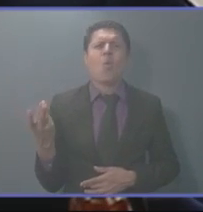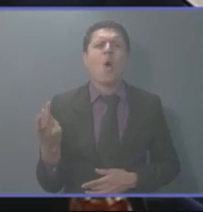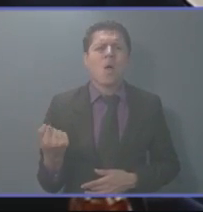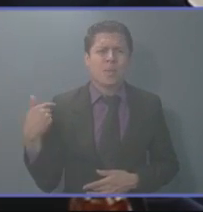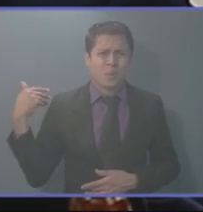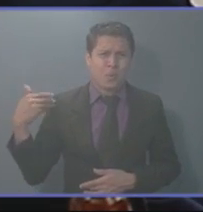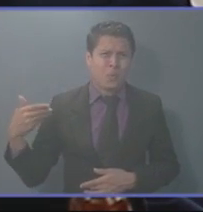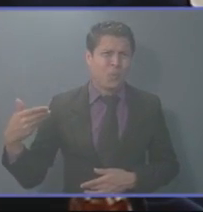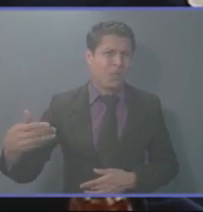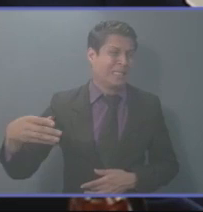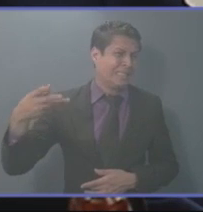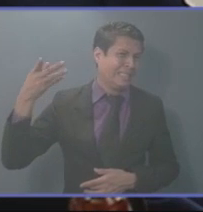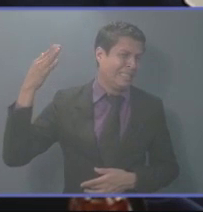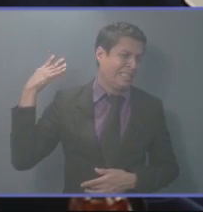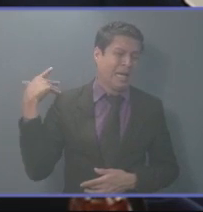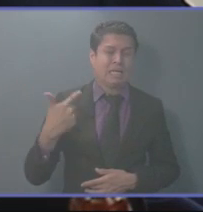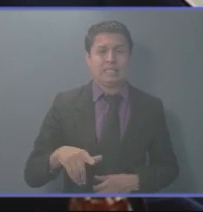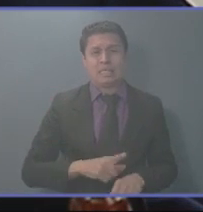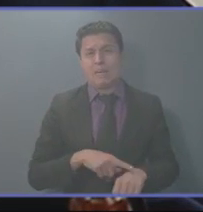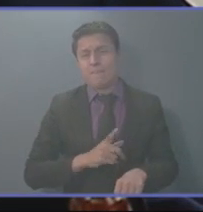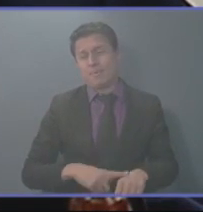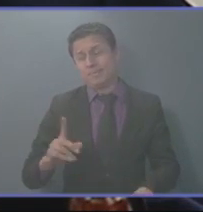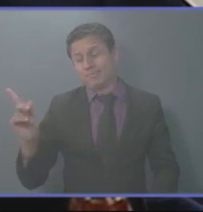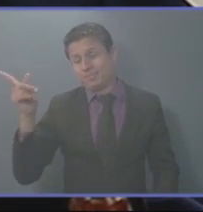Esto es una deuda histórica.